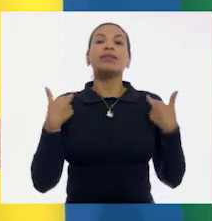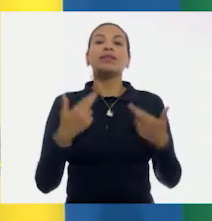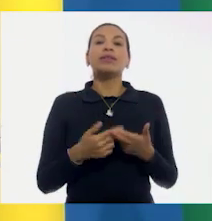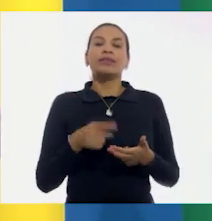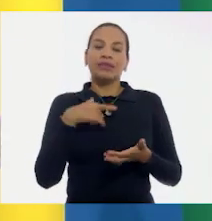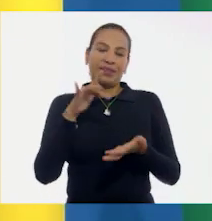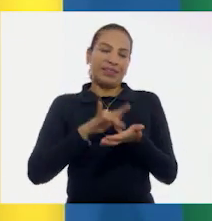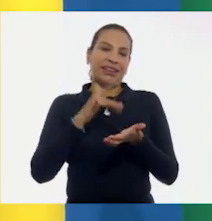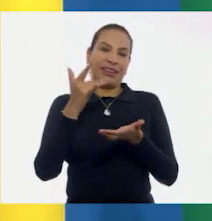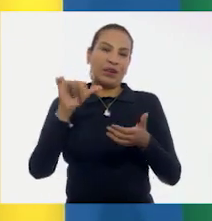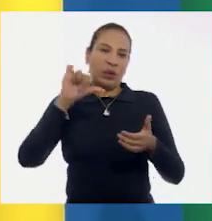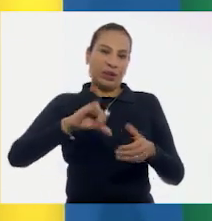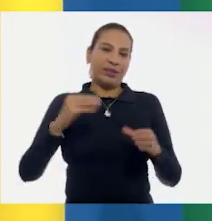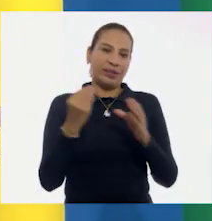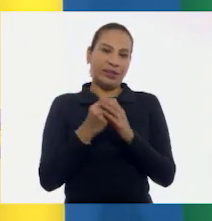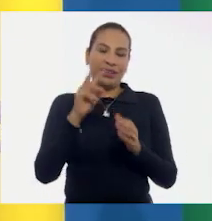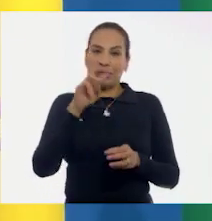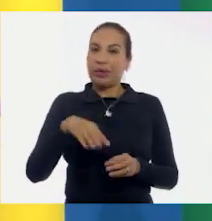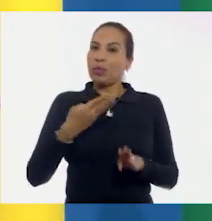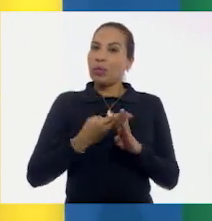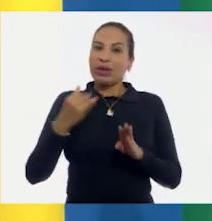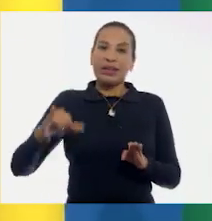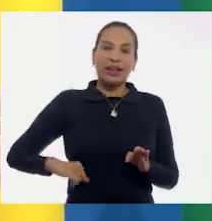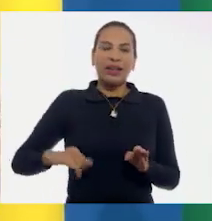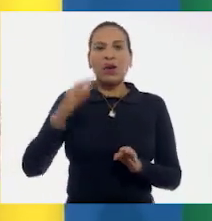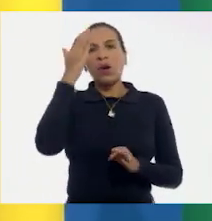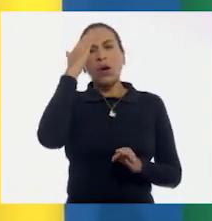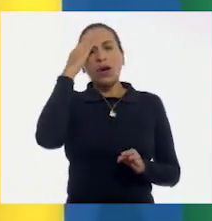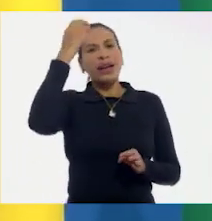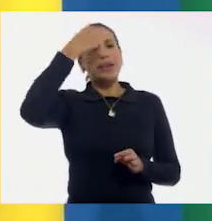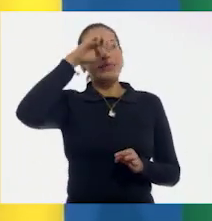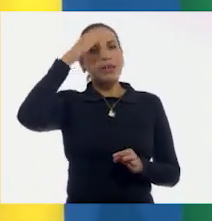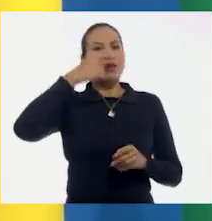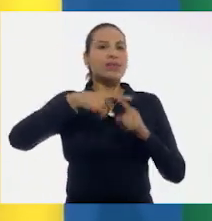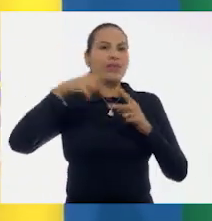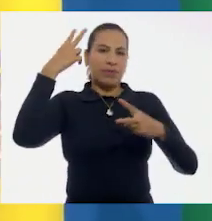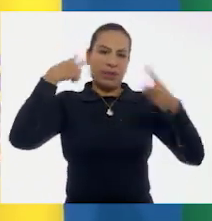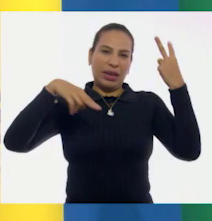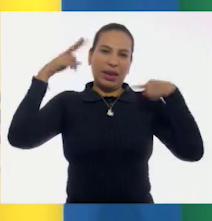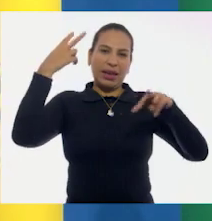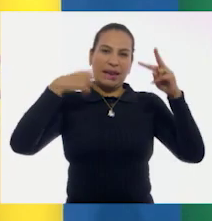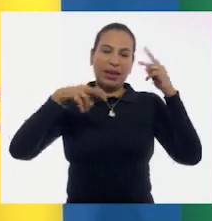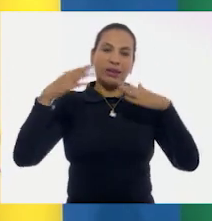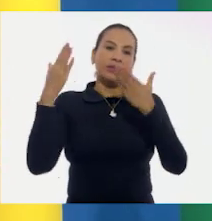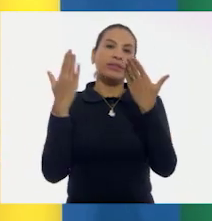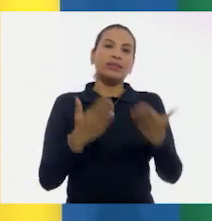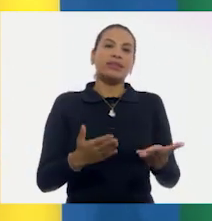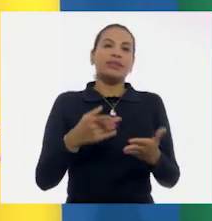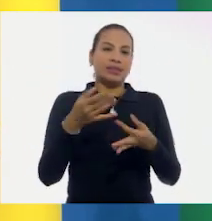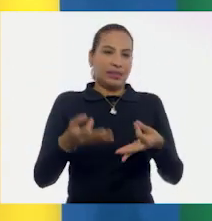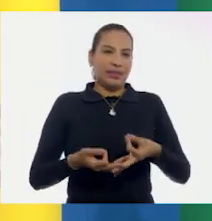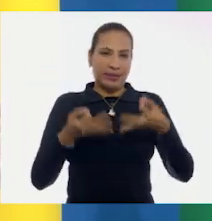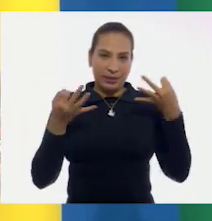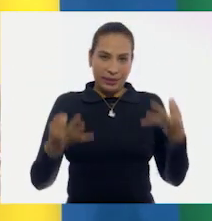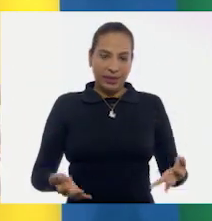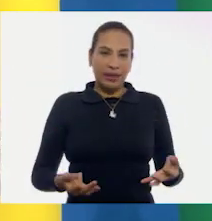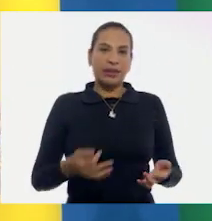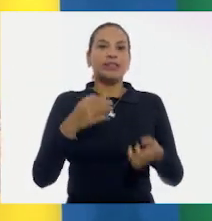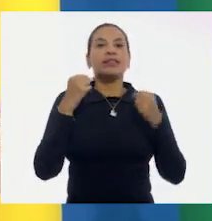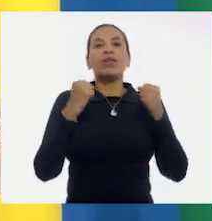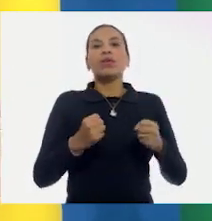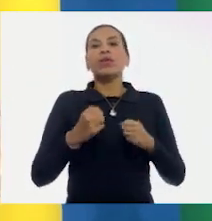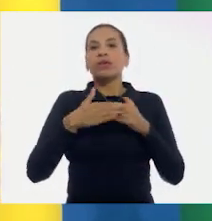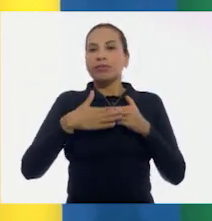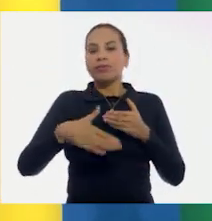yo le agradezco la clase de hoy. Fue muy interesante conocer la experiencia de los viajeros que llegaron a estas tierras y seguro